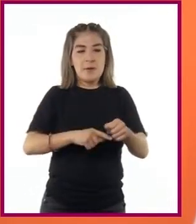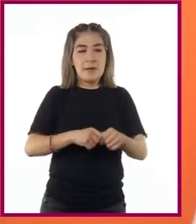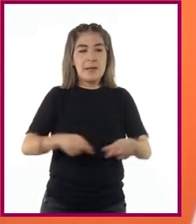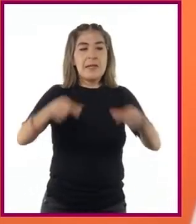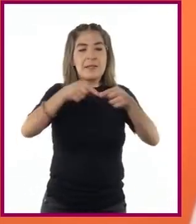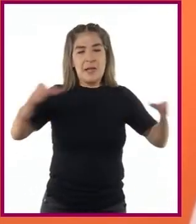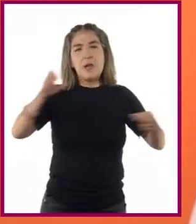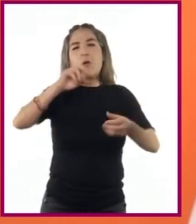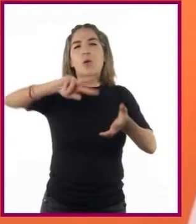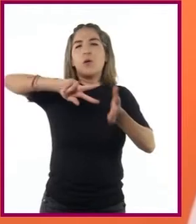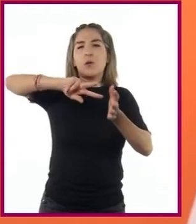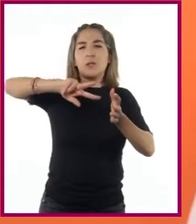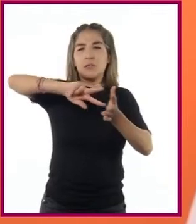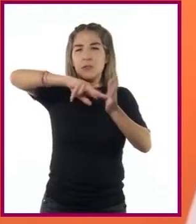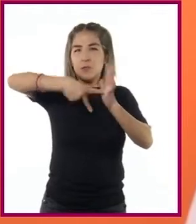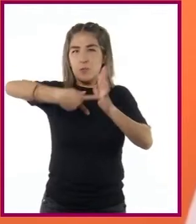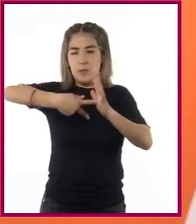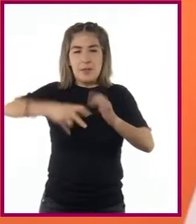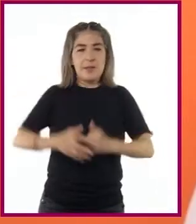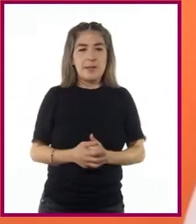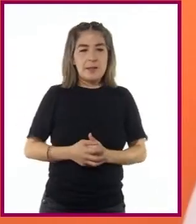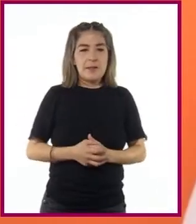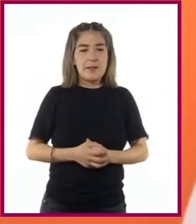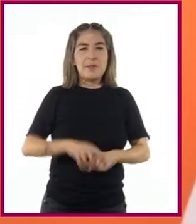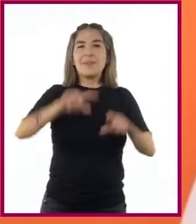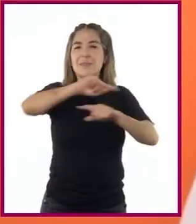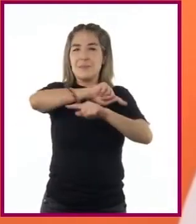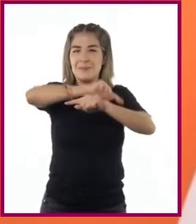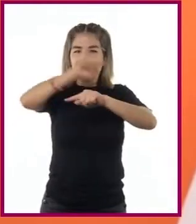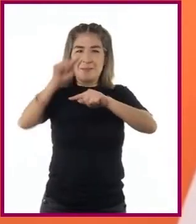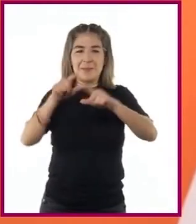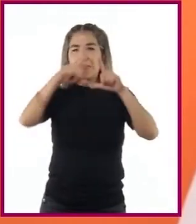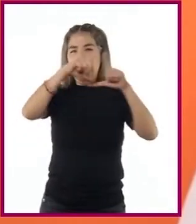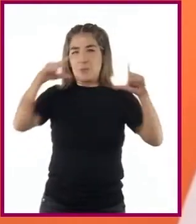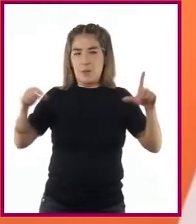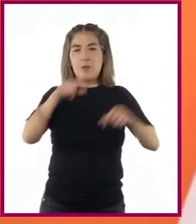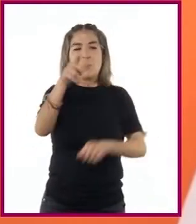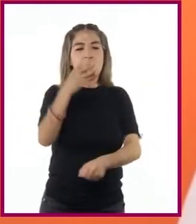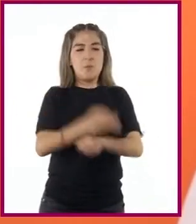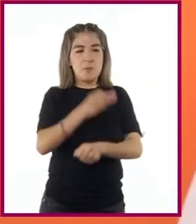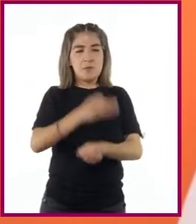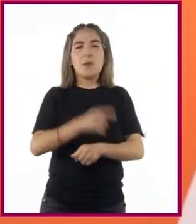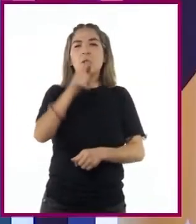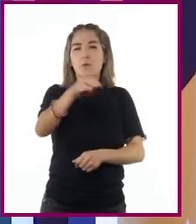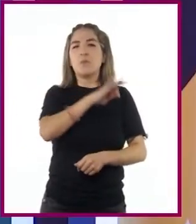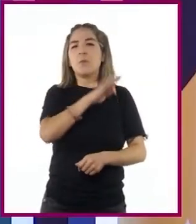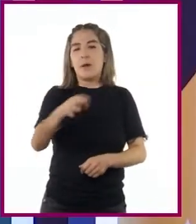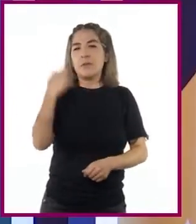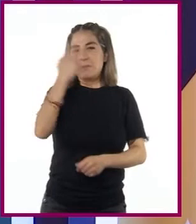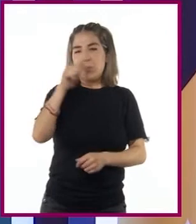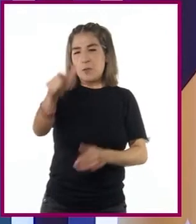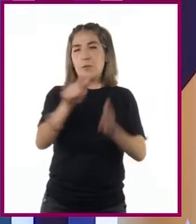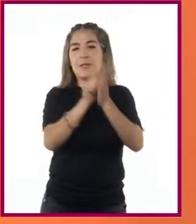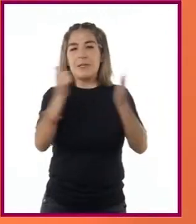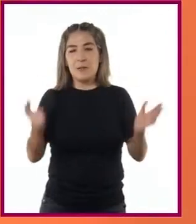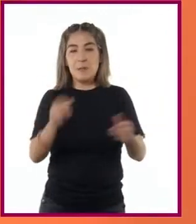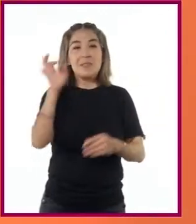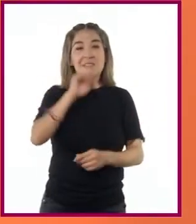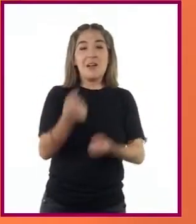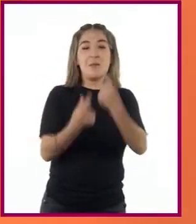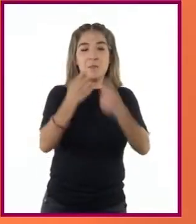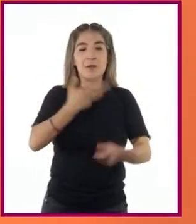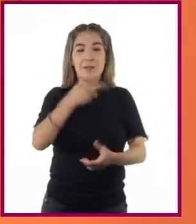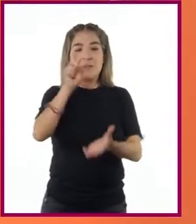regla o escuadra. En el momento que consideren necesario, consulten su libro de texto. Si alguien